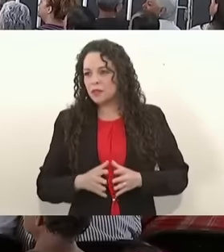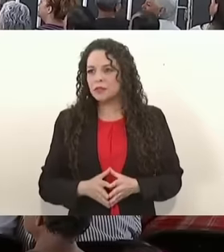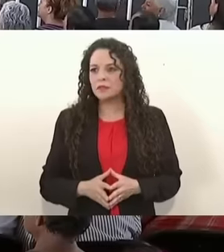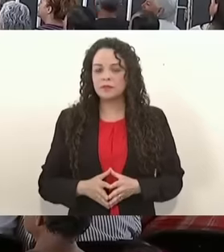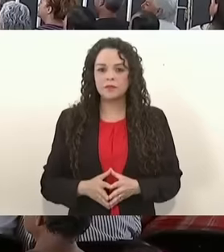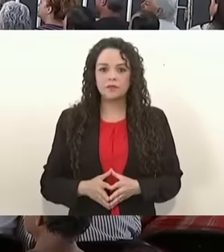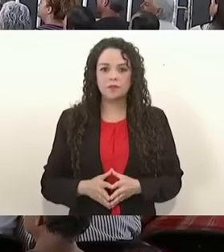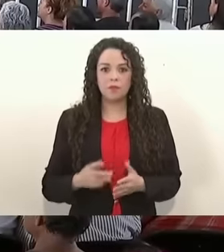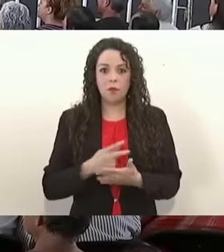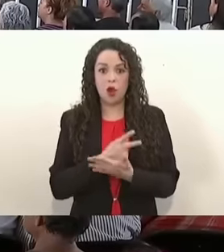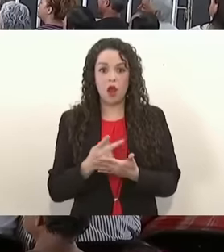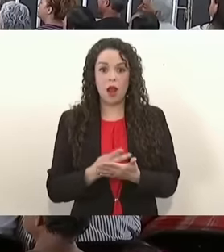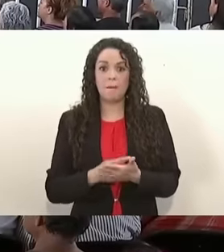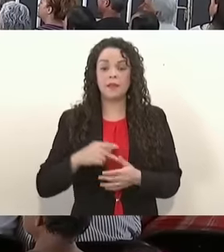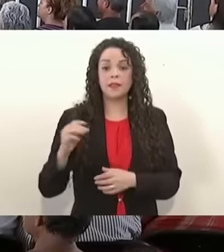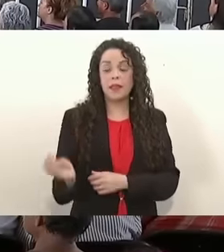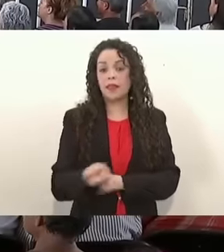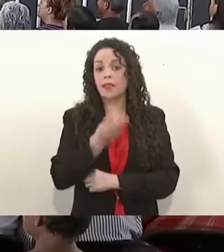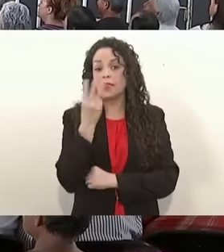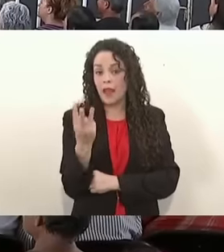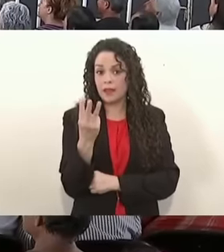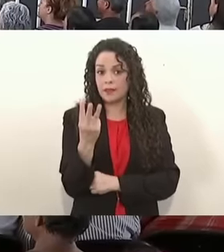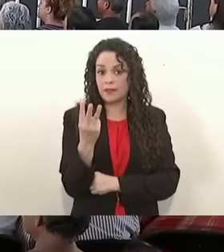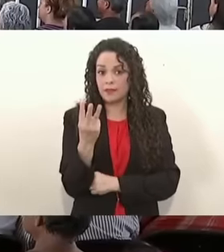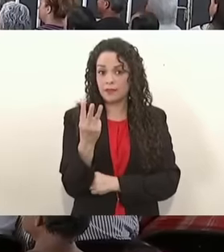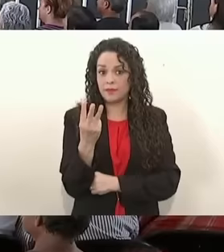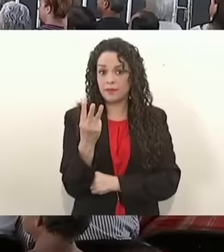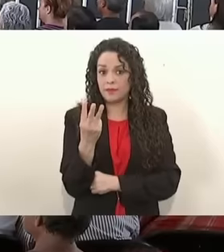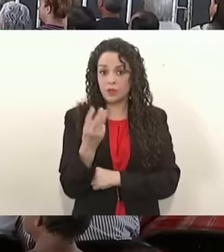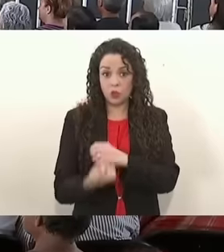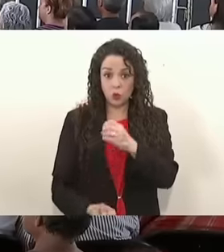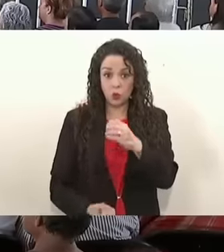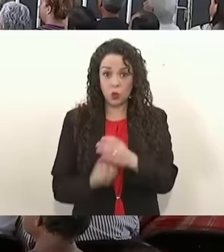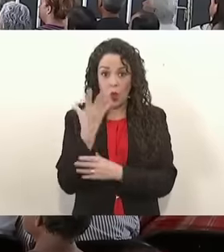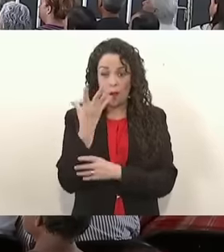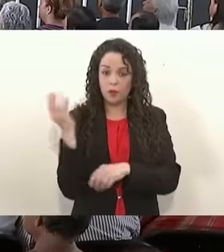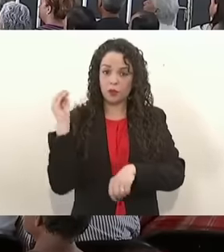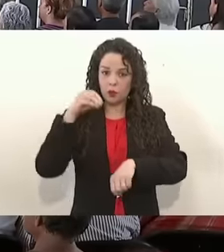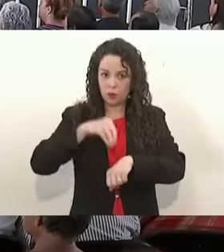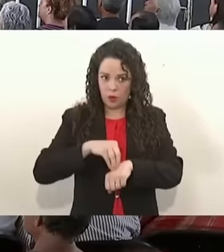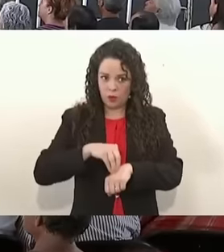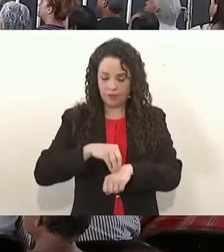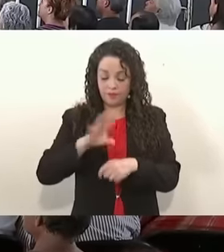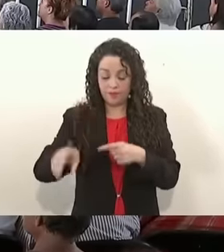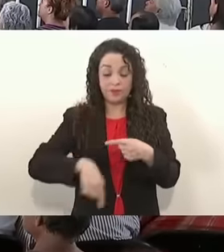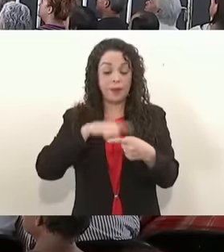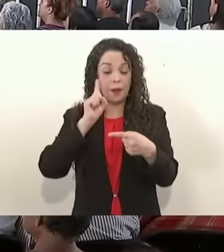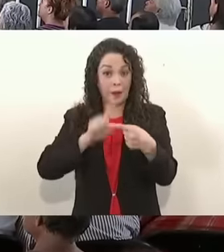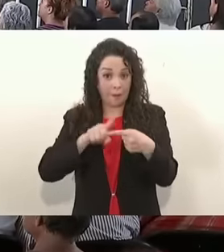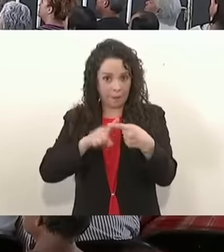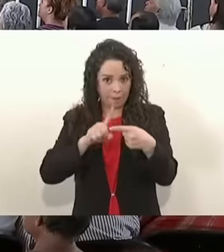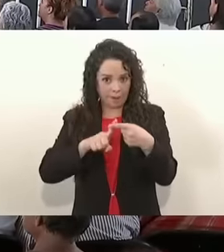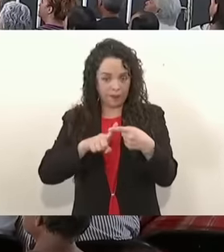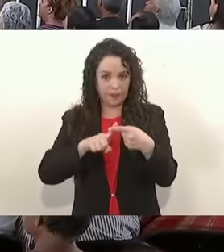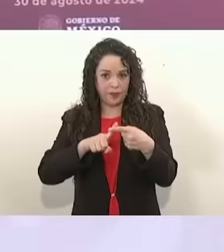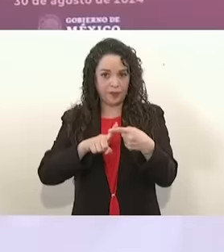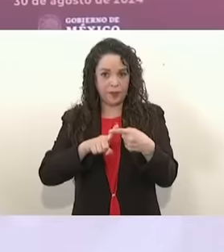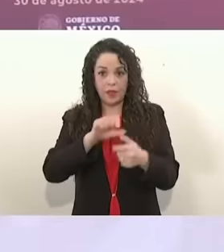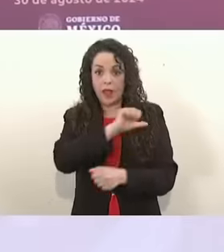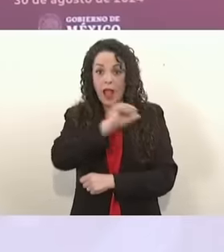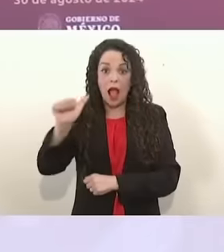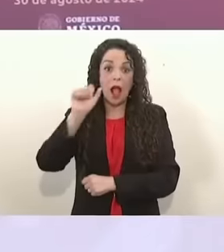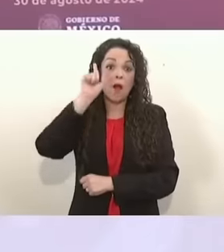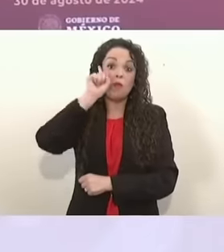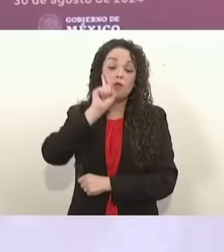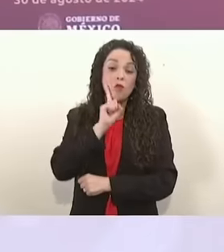tres programas de bienestar nuevos. El primero, apoyo a todas las mujeres